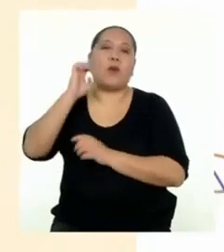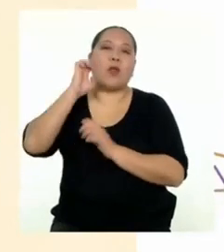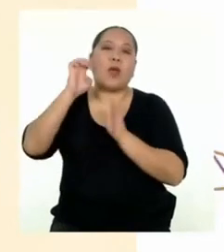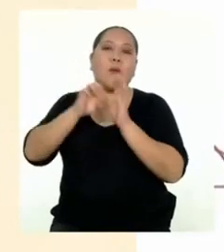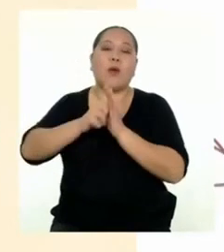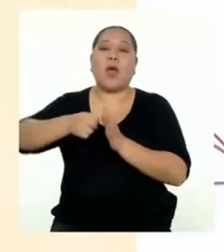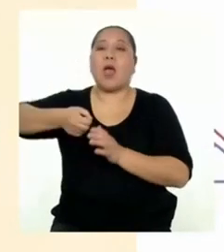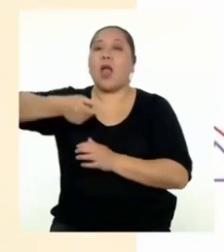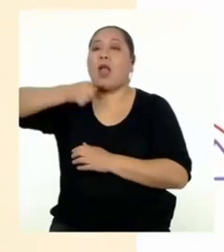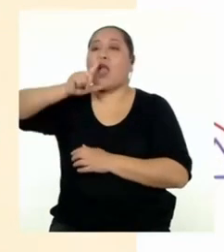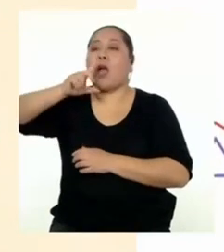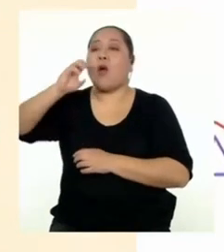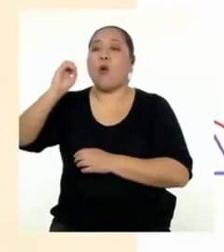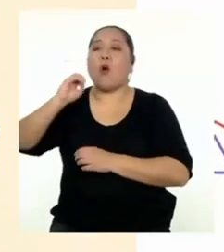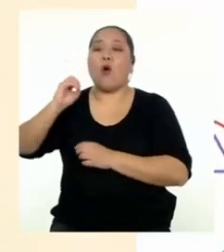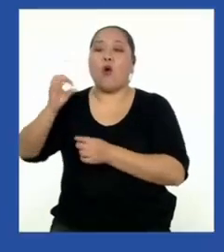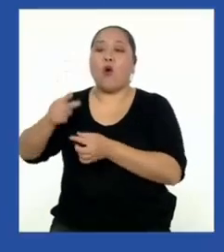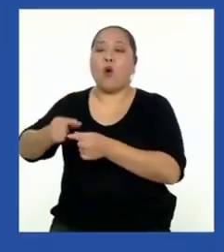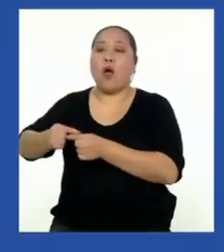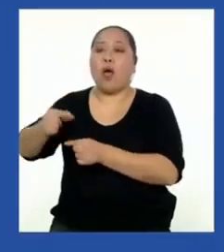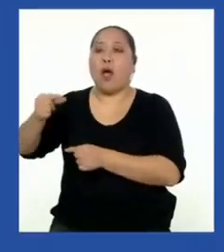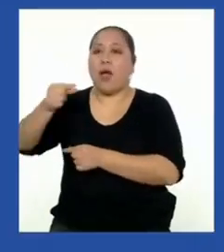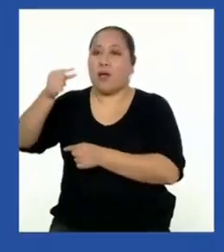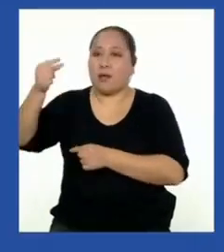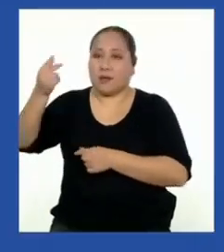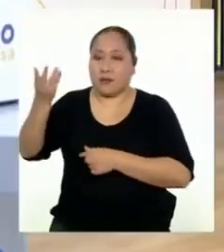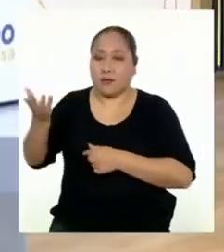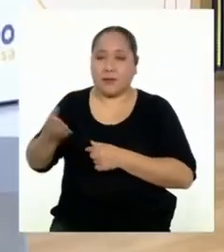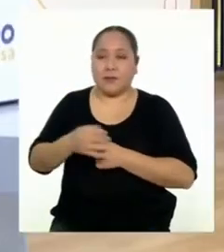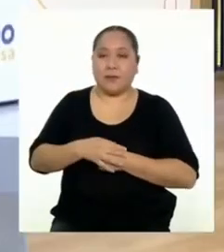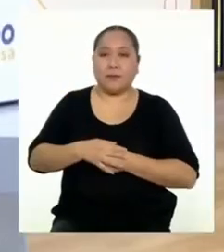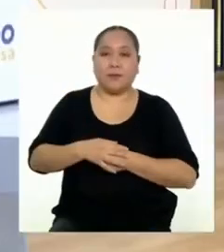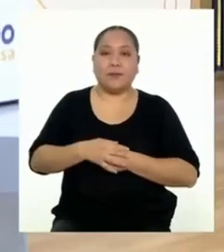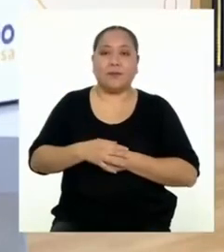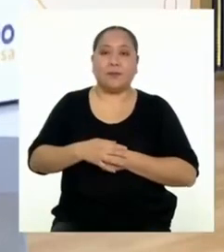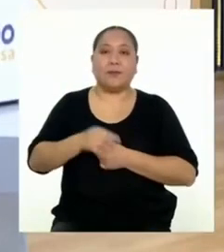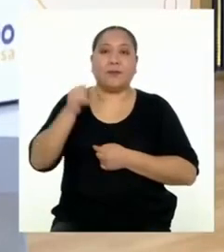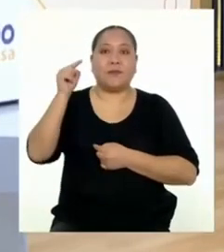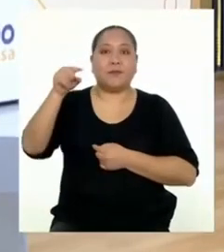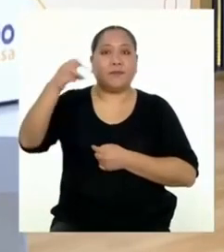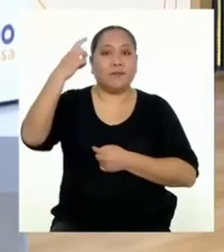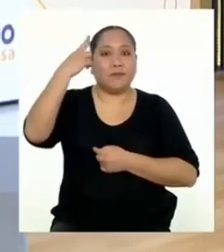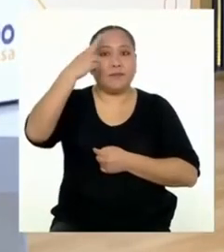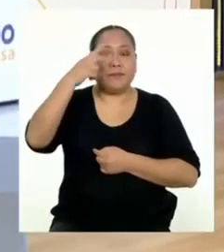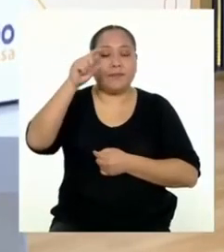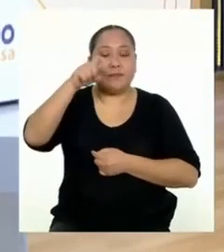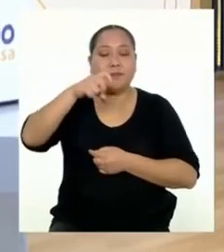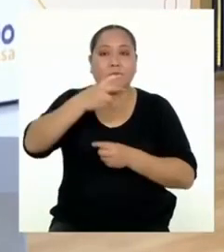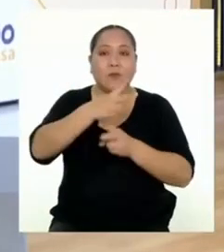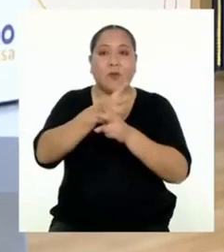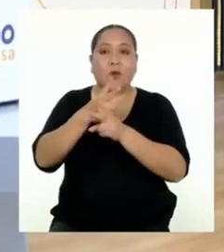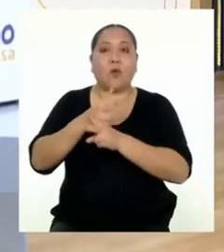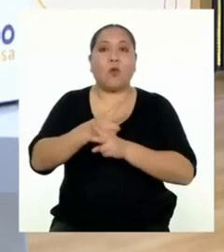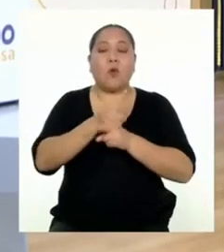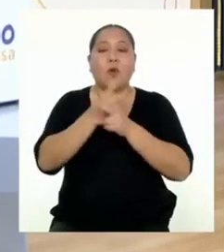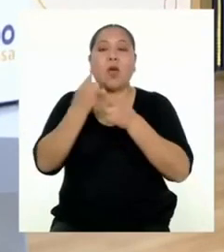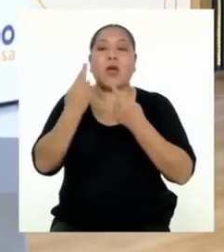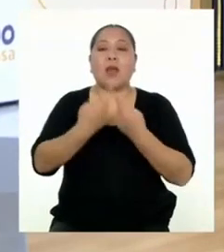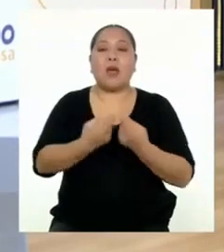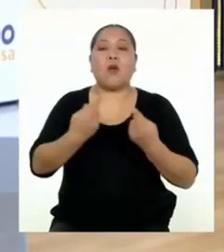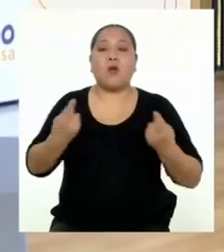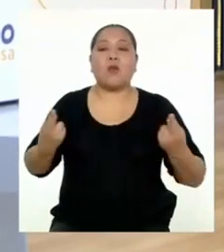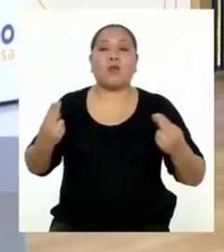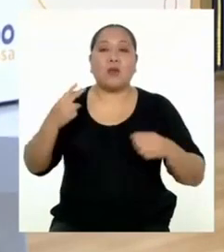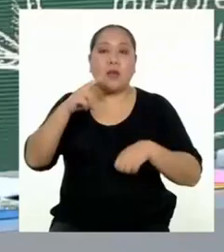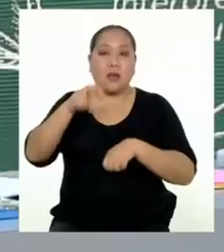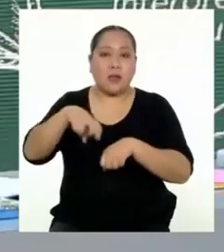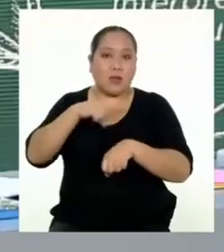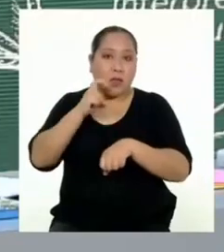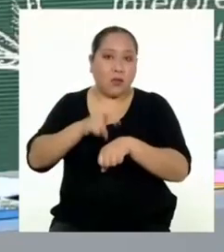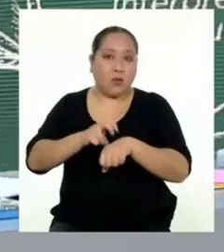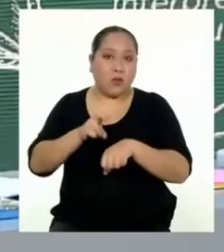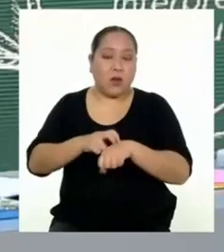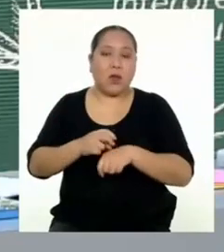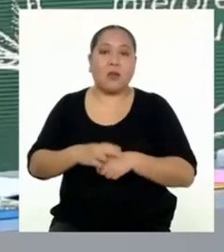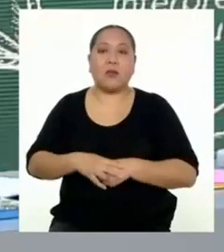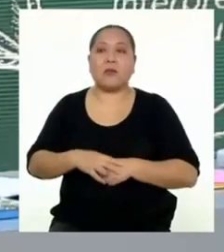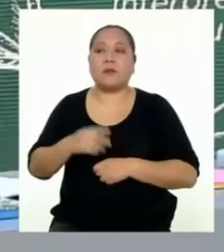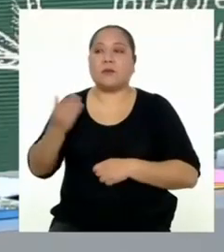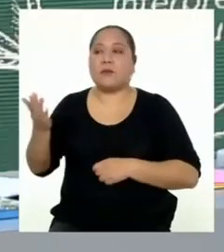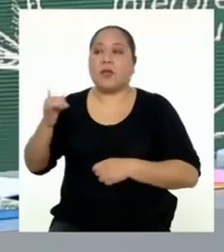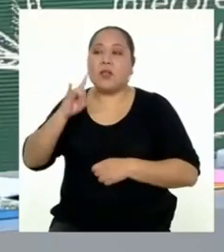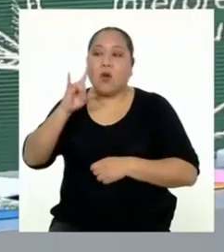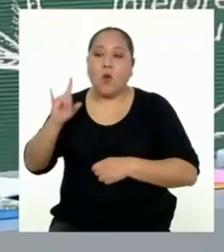agua potable o el gas natural. Por eso debemos de cuidar nuestros recursos naturales.